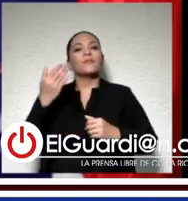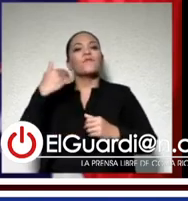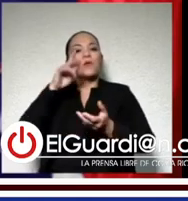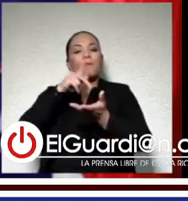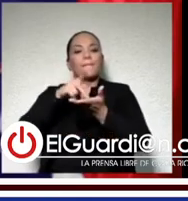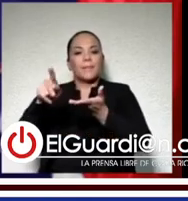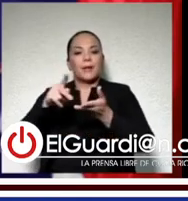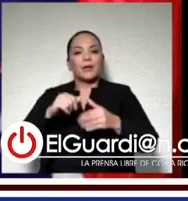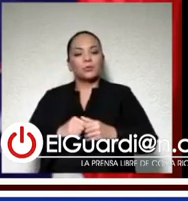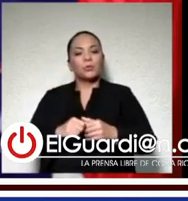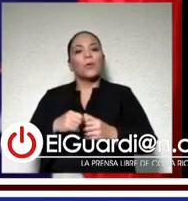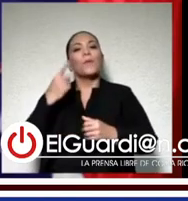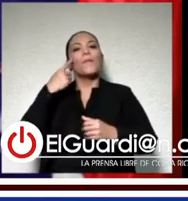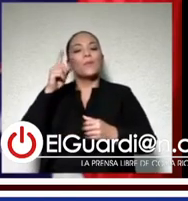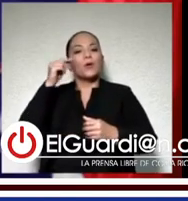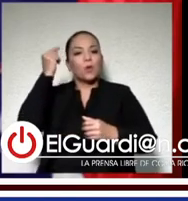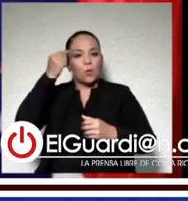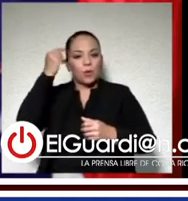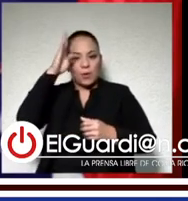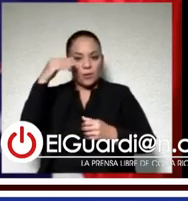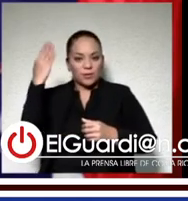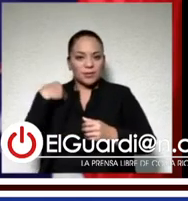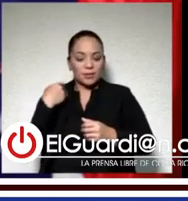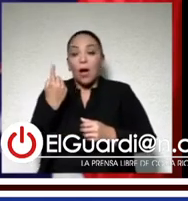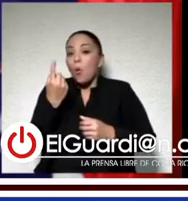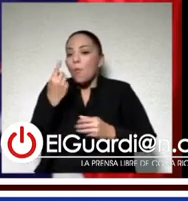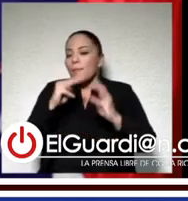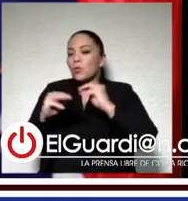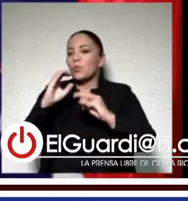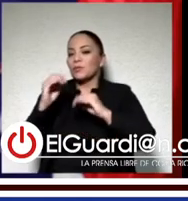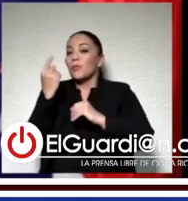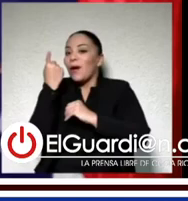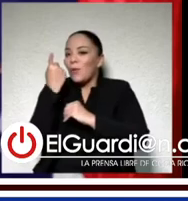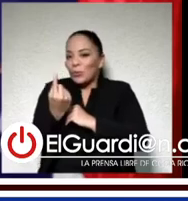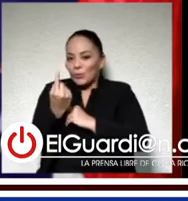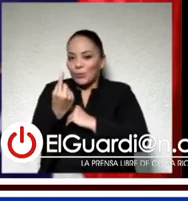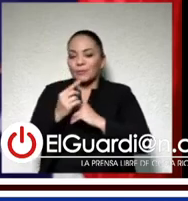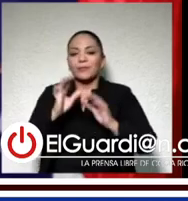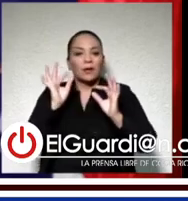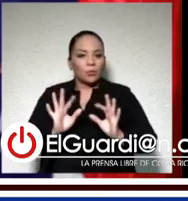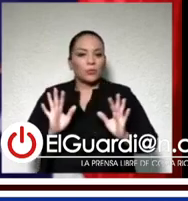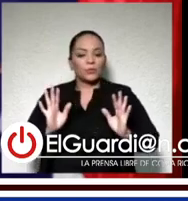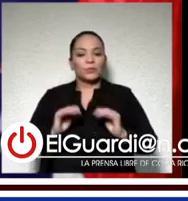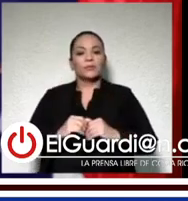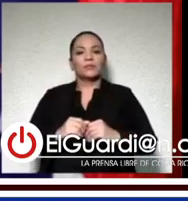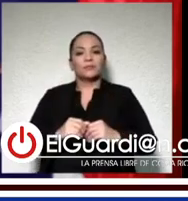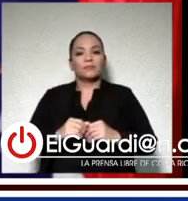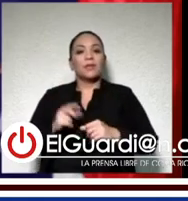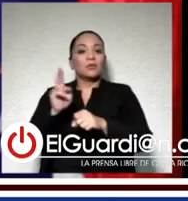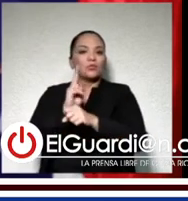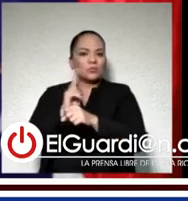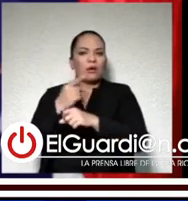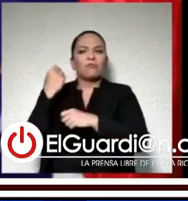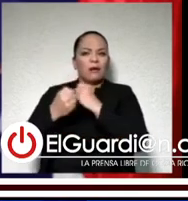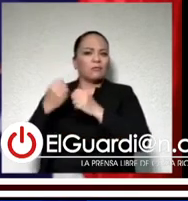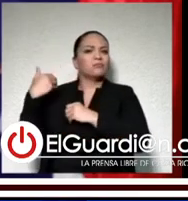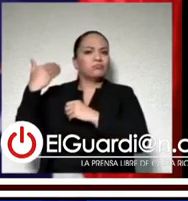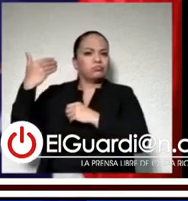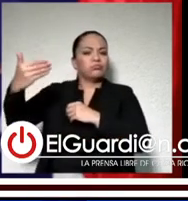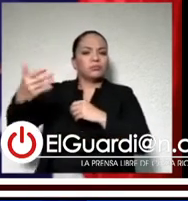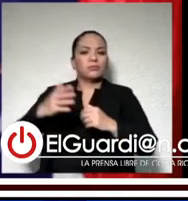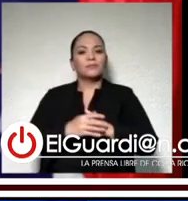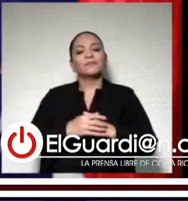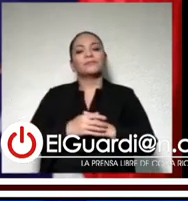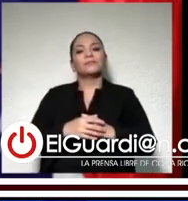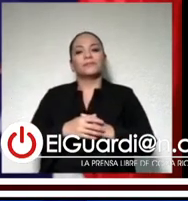pagados por el gobierno de Laura Chinchilla a un solo medio. ¿Verdad? Eso se ha usado por años, tanto como el que peca